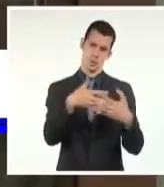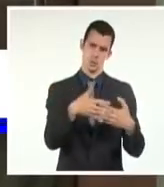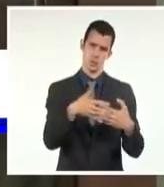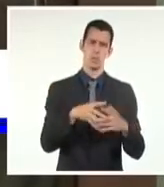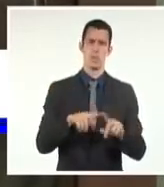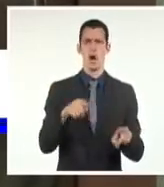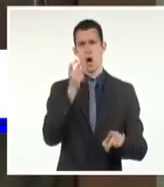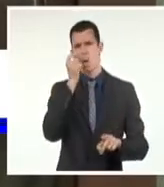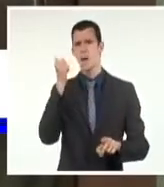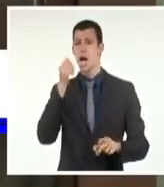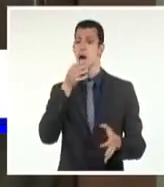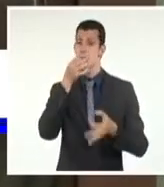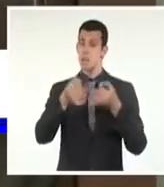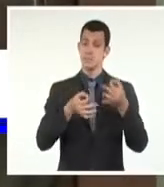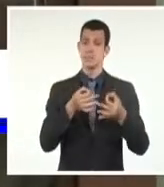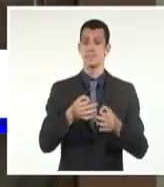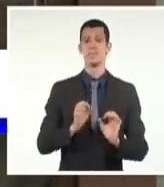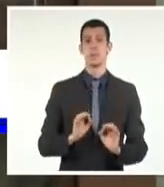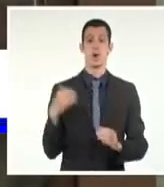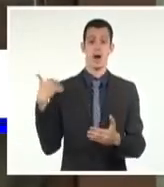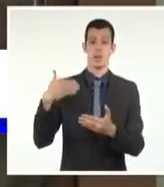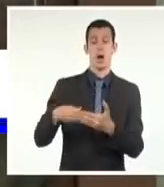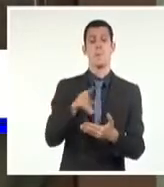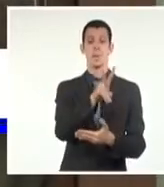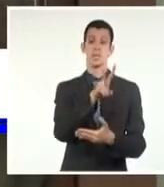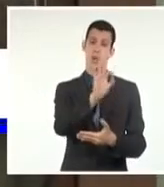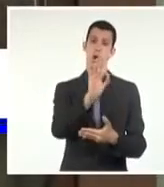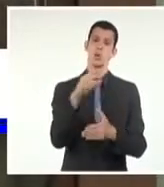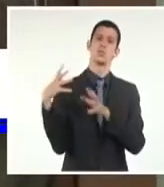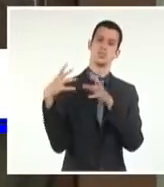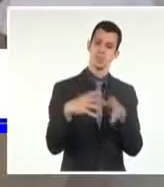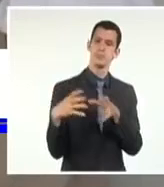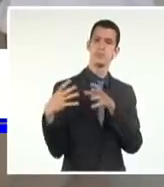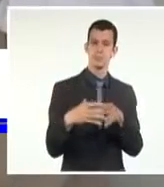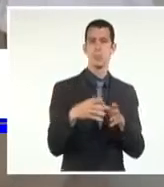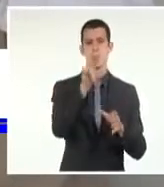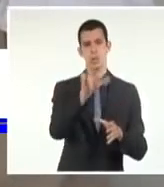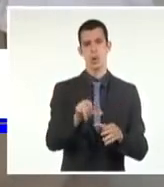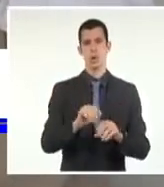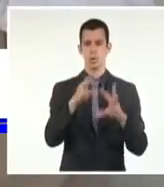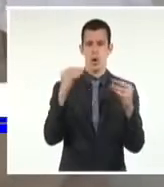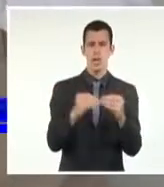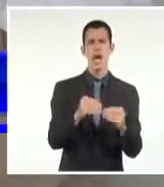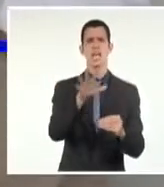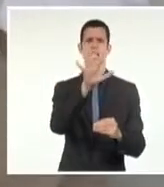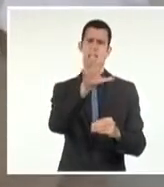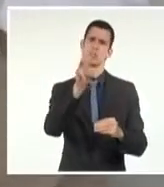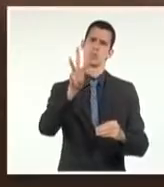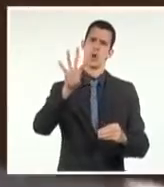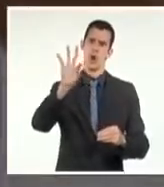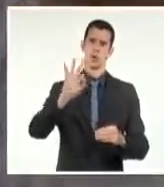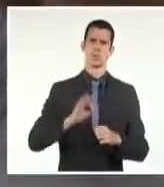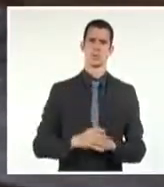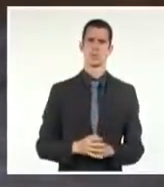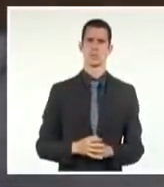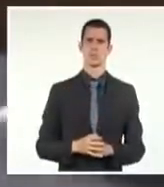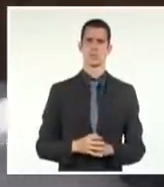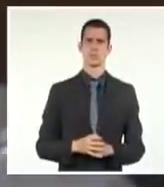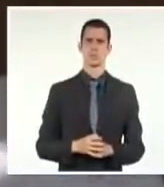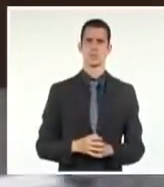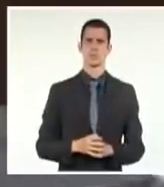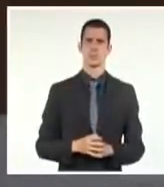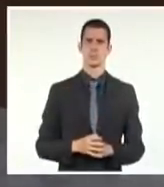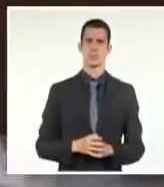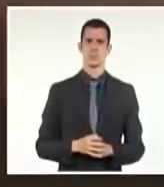28 con 538 de webb con excepción de esta que es la primera del año en que se devuelven personas